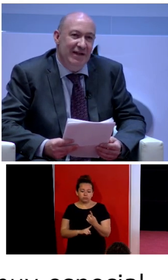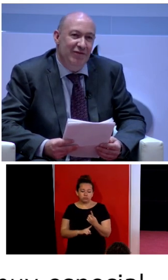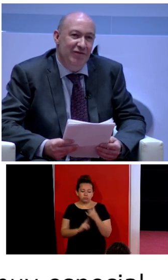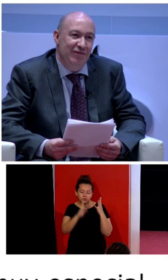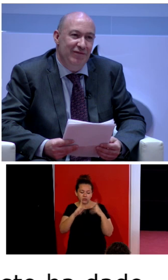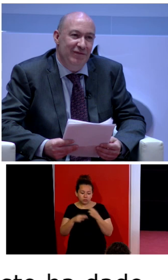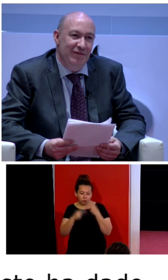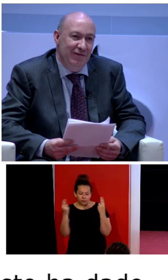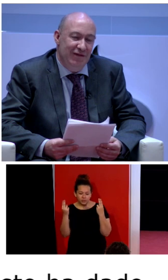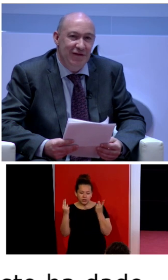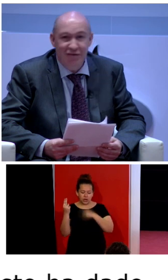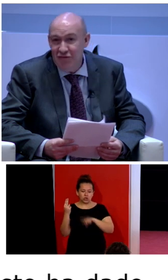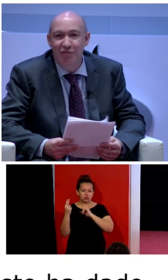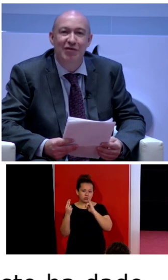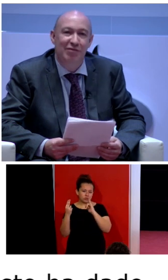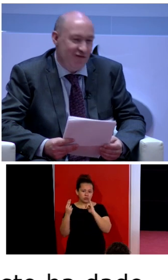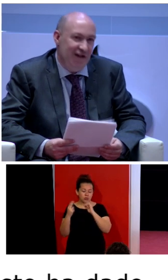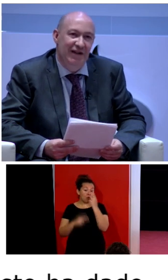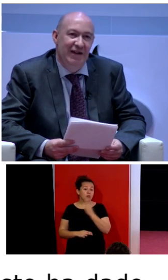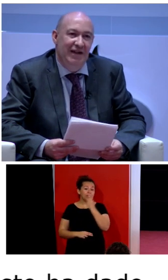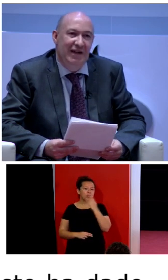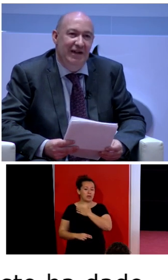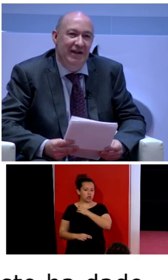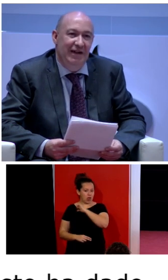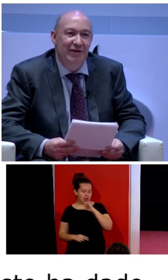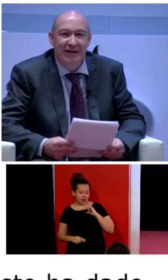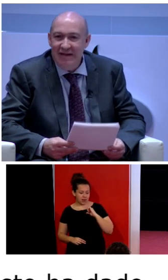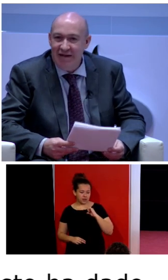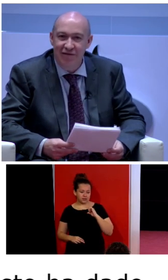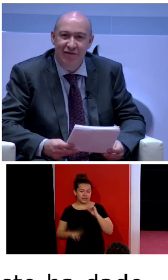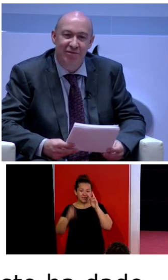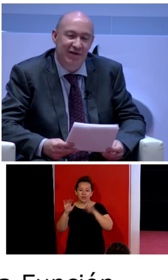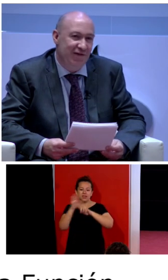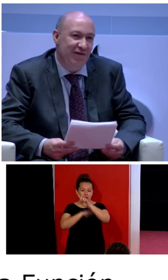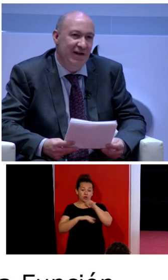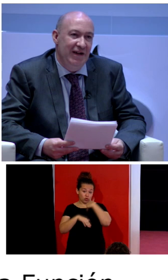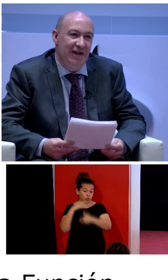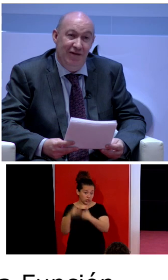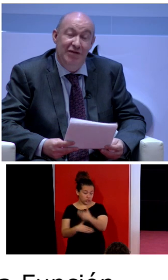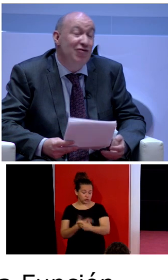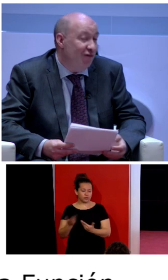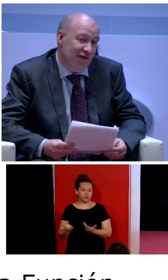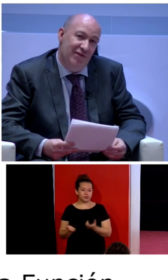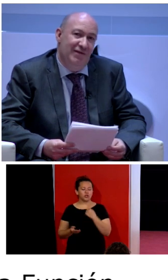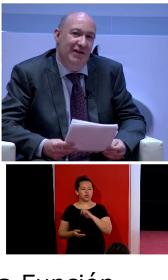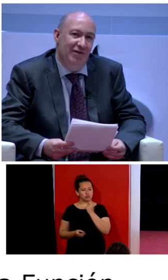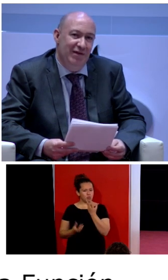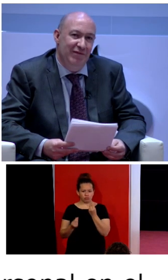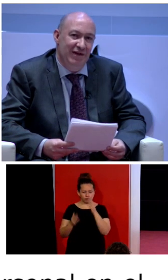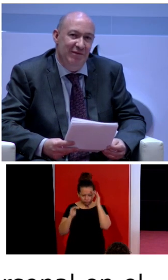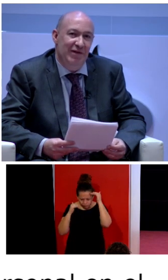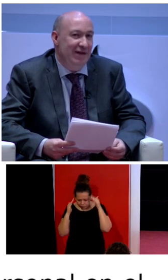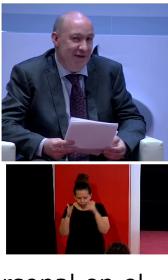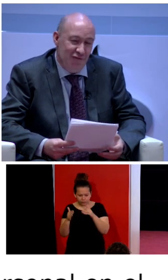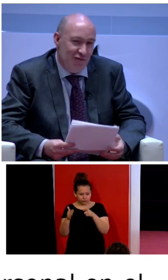Pública tengamos un... Yo entiendo que es un compromiso personal en lo que es el desarrollo de estos procesos. Nos hemos involucrado en los